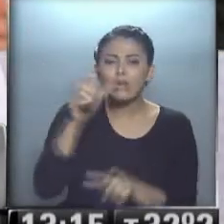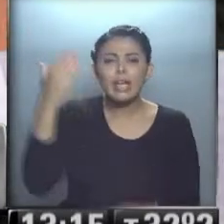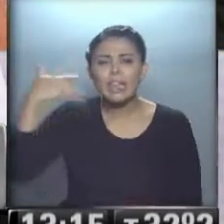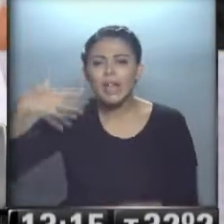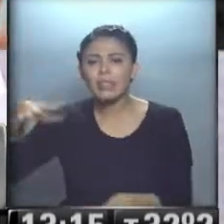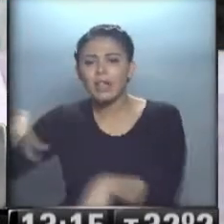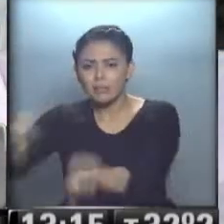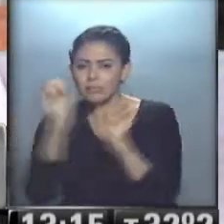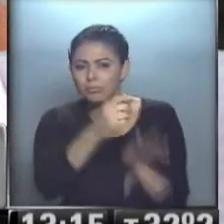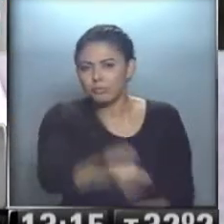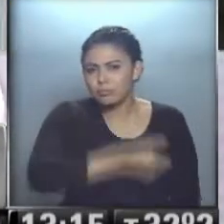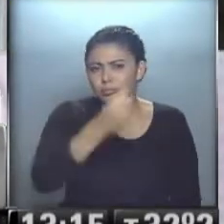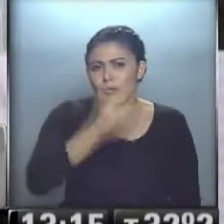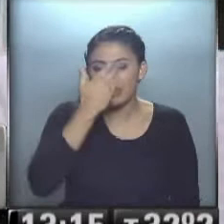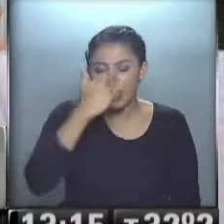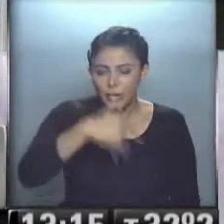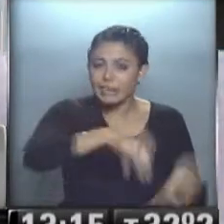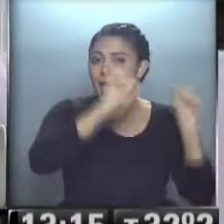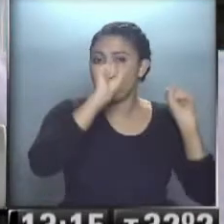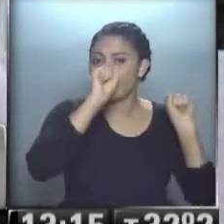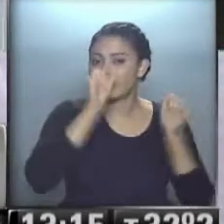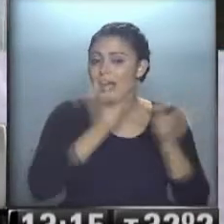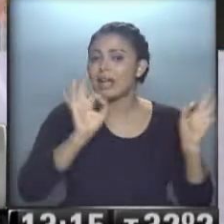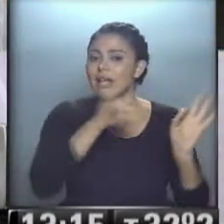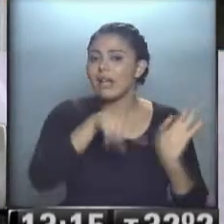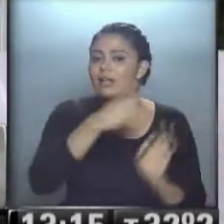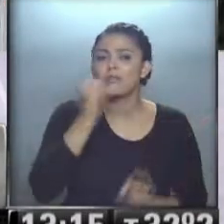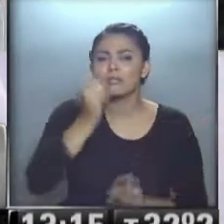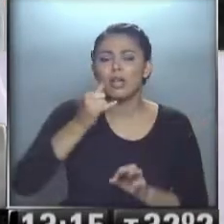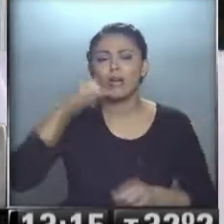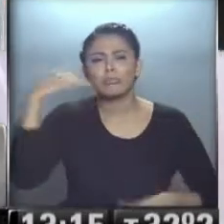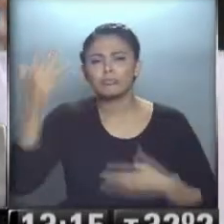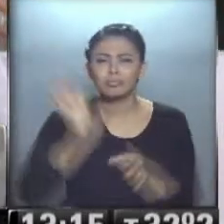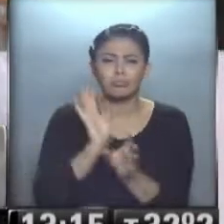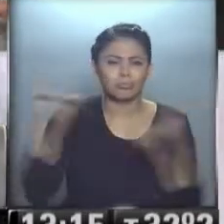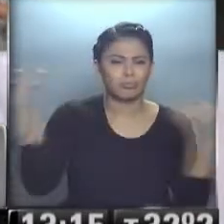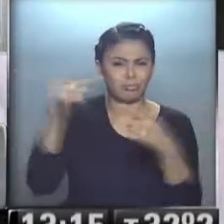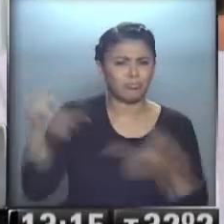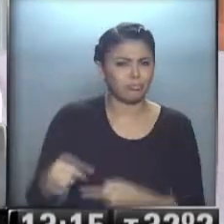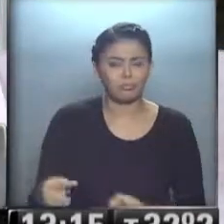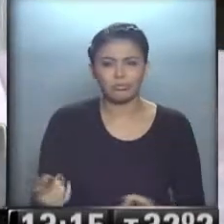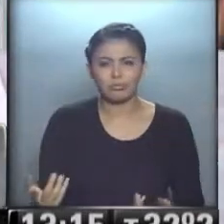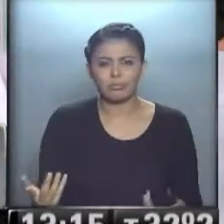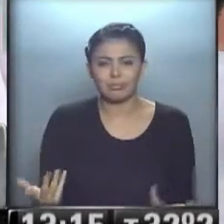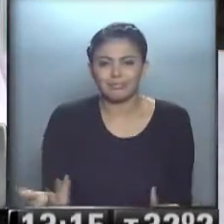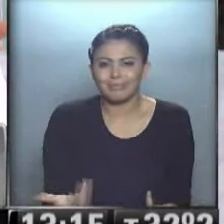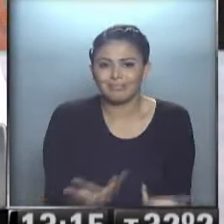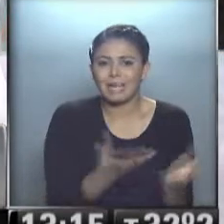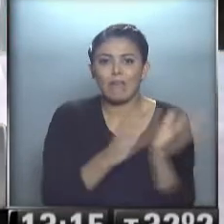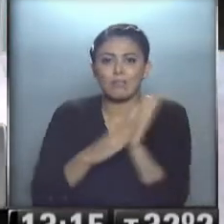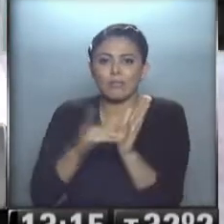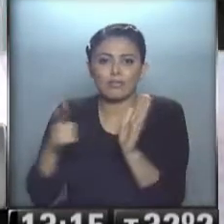rescatadas durante esos diez años de investigación tenían testimonios confusos que no digamos no aportaban nada